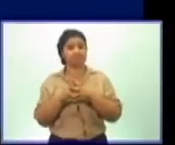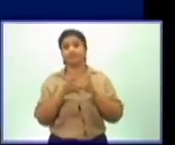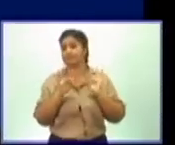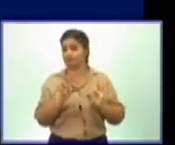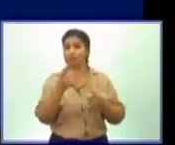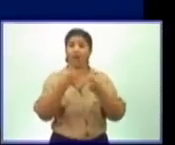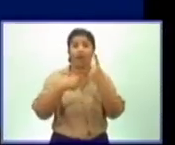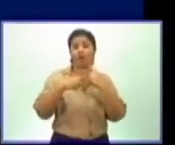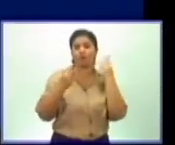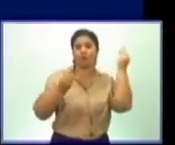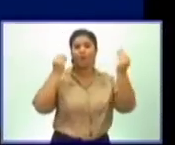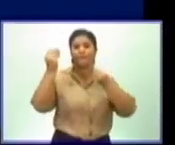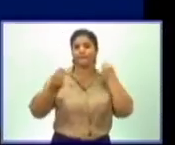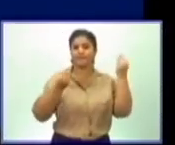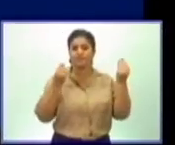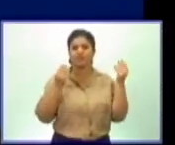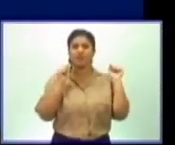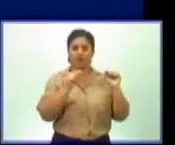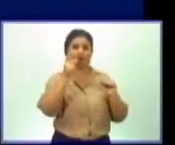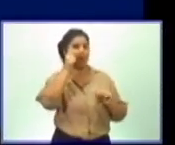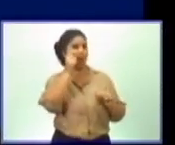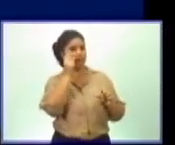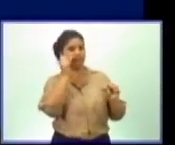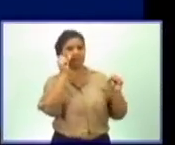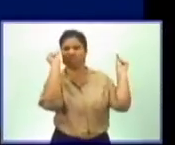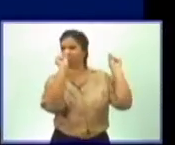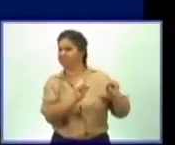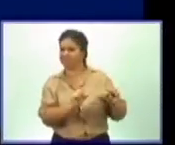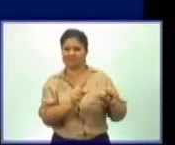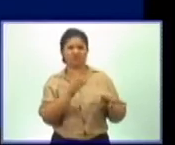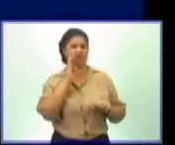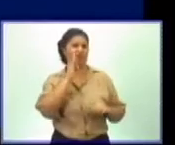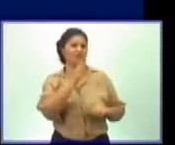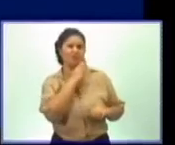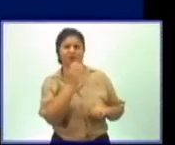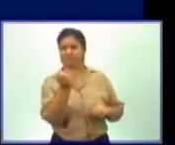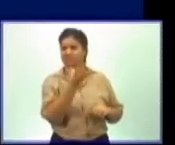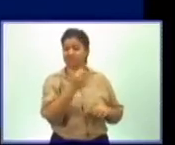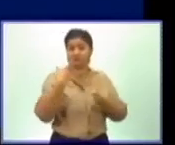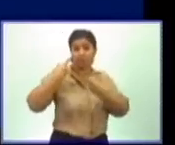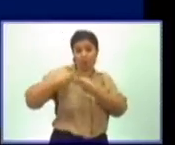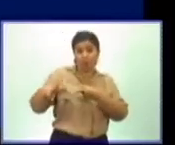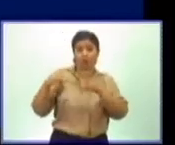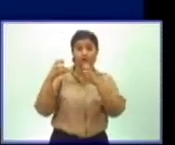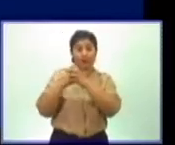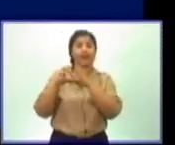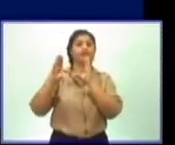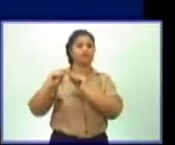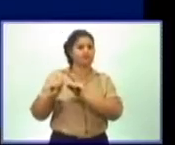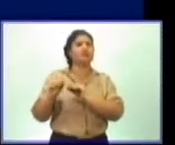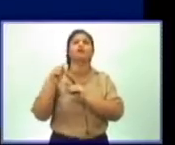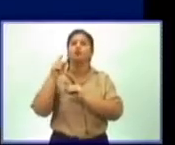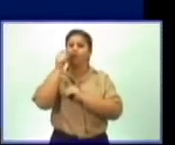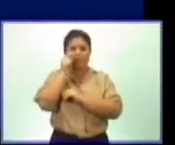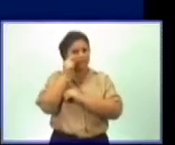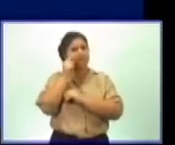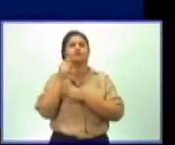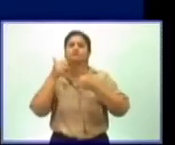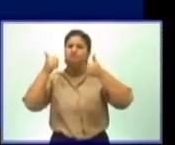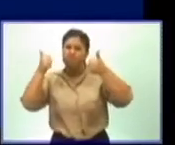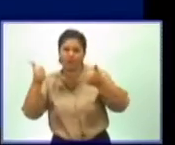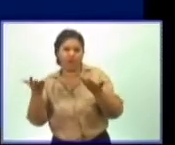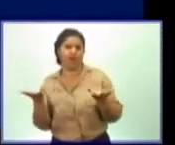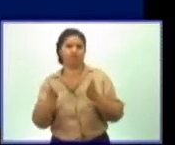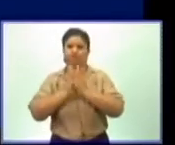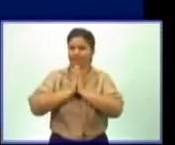plantean que es un farsante y otros que es un santo. Bueno, entonces, ¿Tartufo es farsante o santo? Bueno, por eso es que la familia está